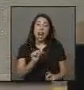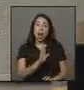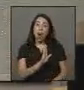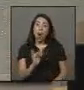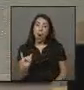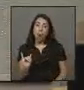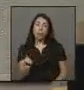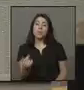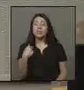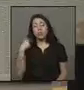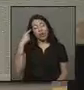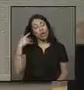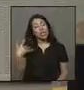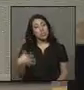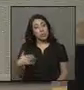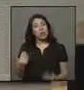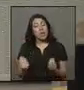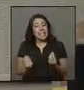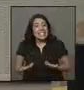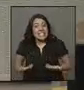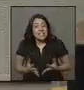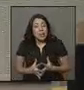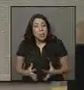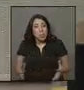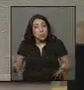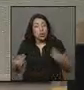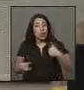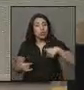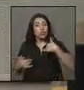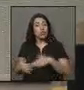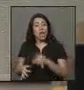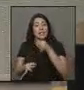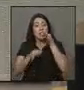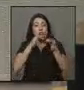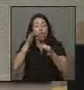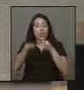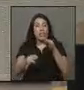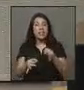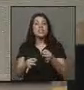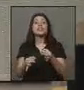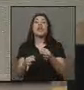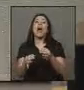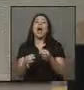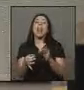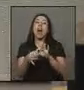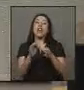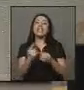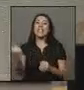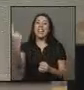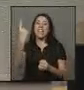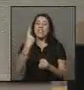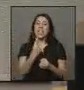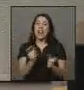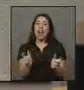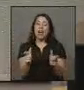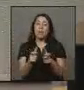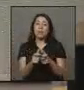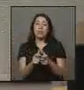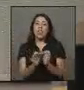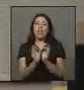es sumamente útil, y así lo hemos planteado también a las organizaciones que hemos recibido en la Comisión de Conductas Parlamentarias, que nos ayuden